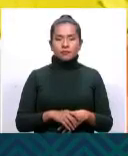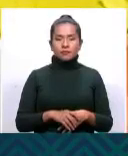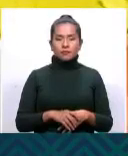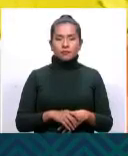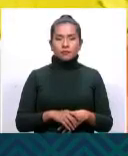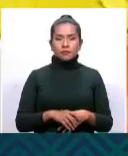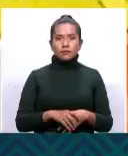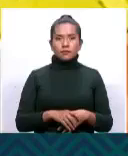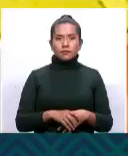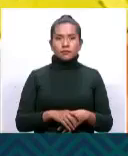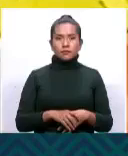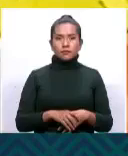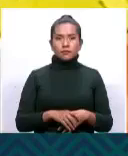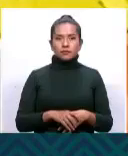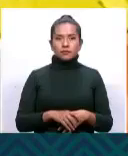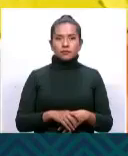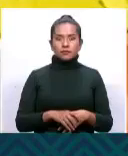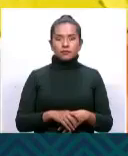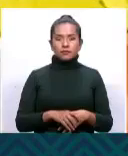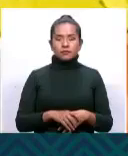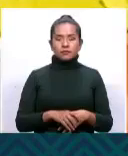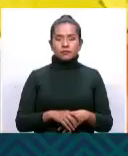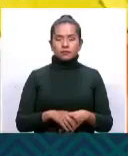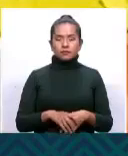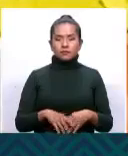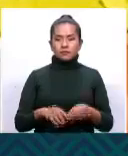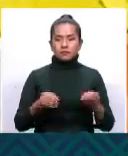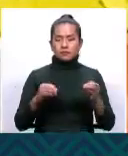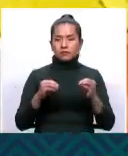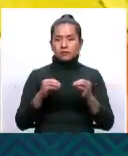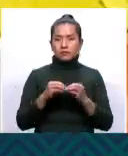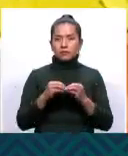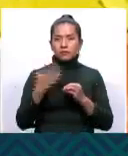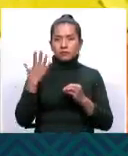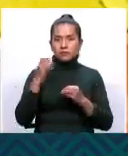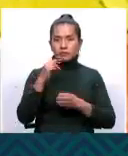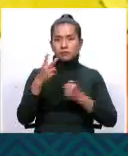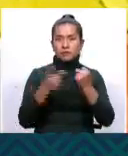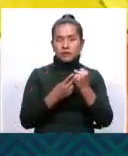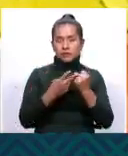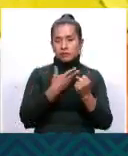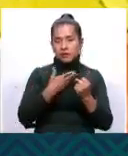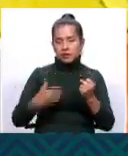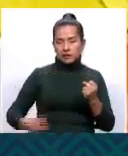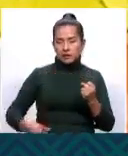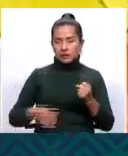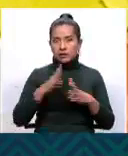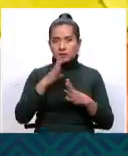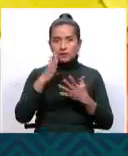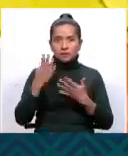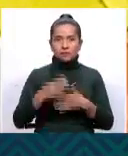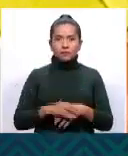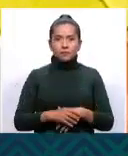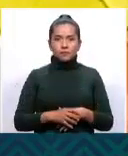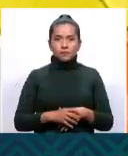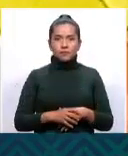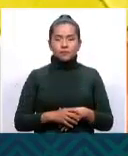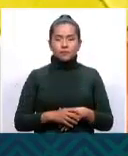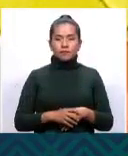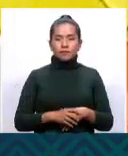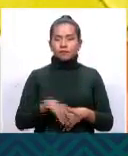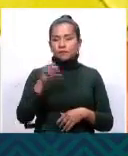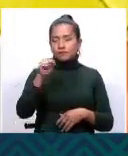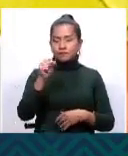Buenas noches, estamos ya con la ministra de Presidencia, Marianela Prado. Por favor, vamos a escuchar la conferencia de prensa. Adelante, ministra, por favor.